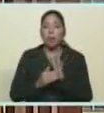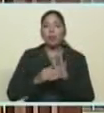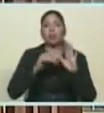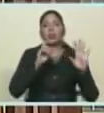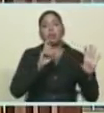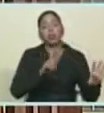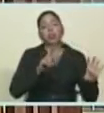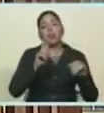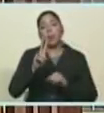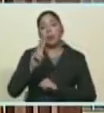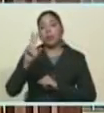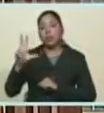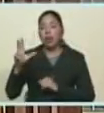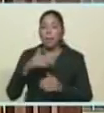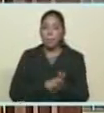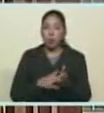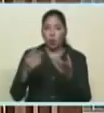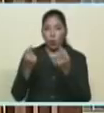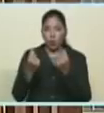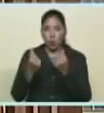47.723 millones de bolívares,